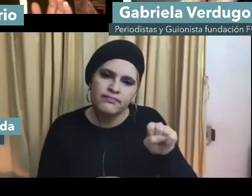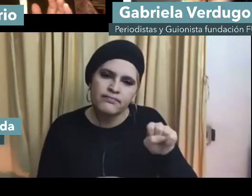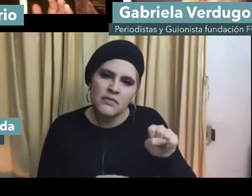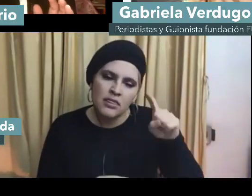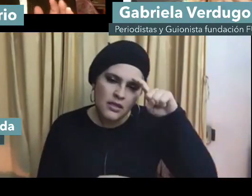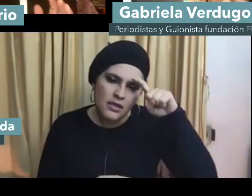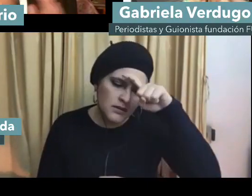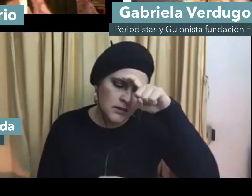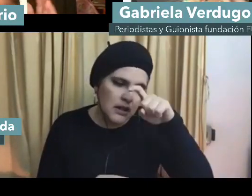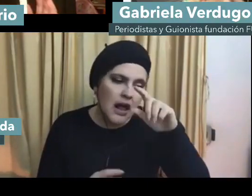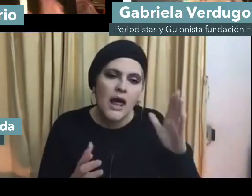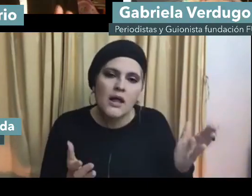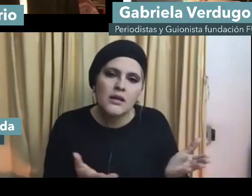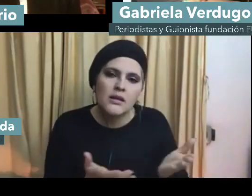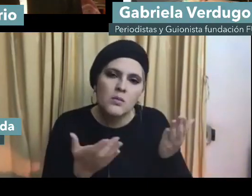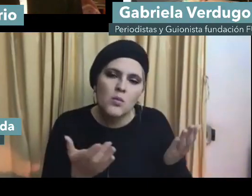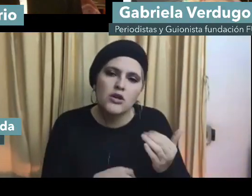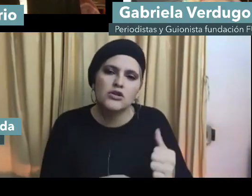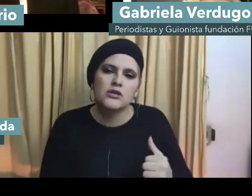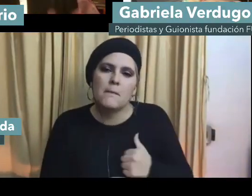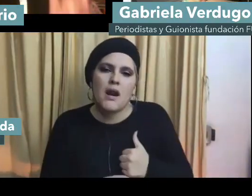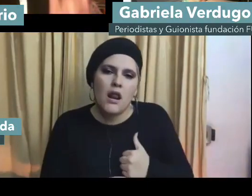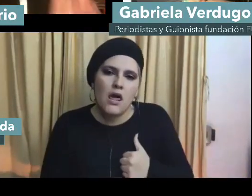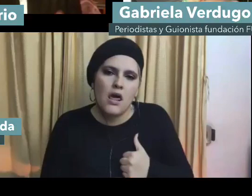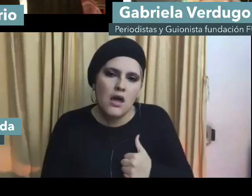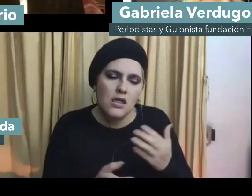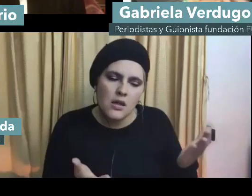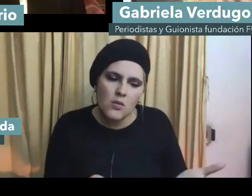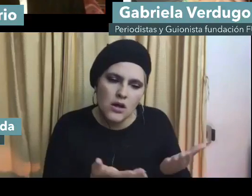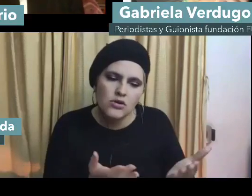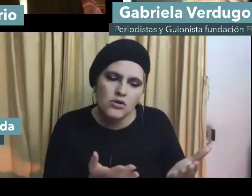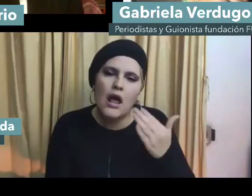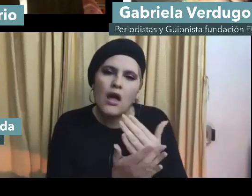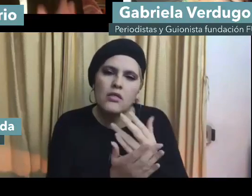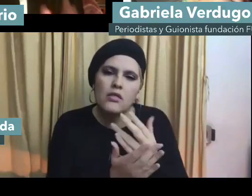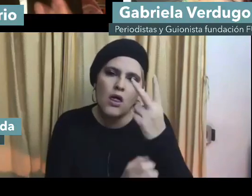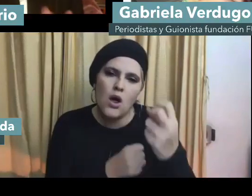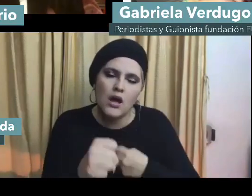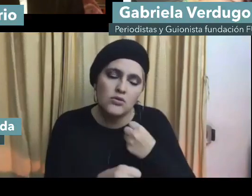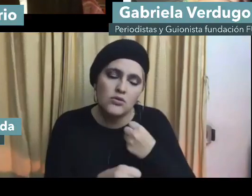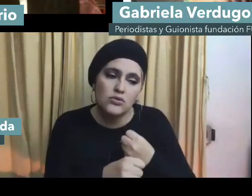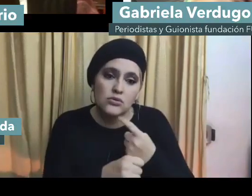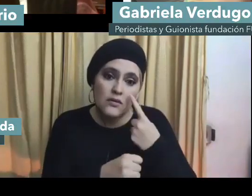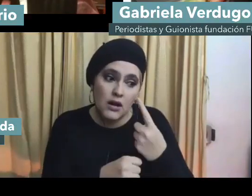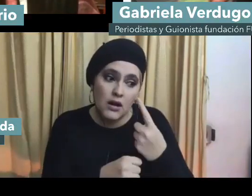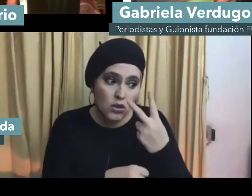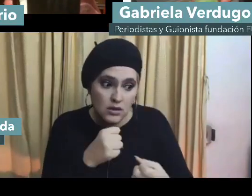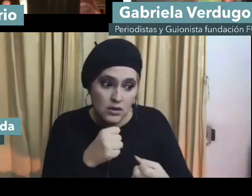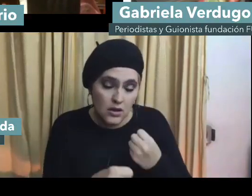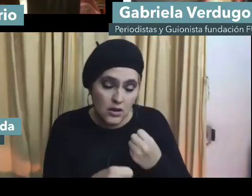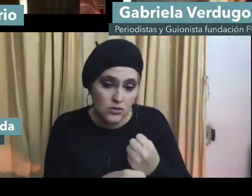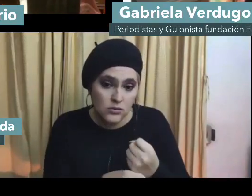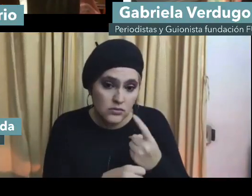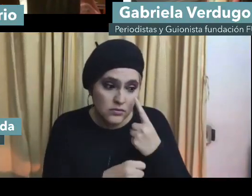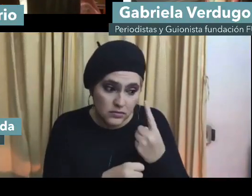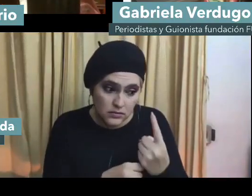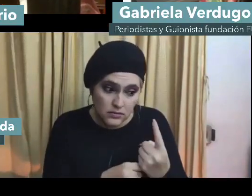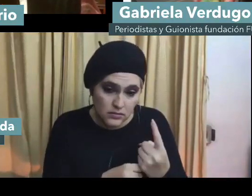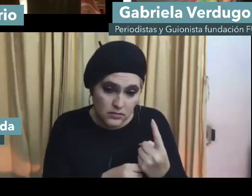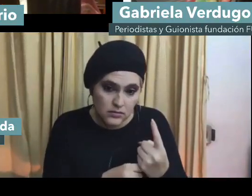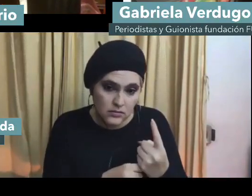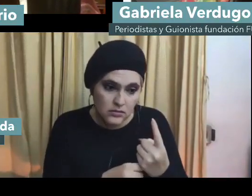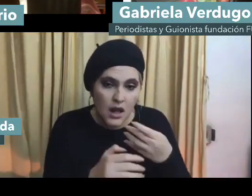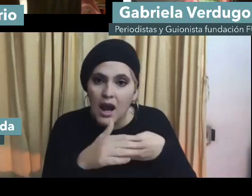sea, la estimulación hasta cumplir los 2 años. A los 2 años cumple 2 años, ingresa a la escuela especial hasta